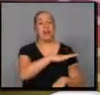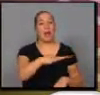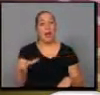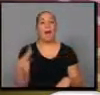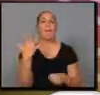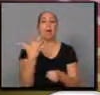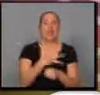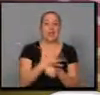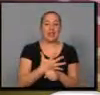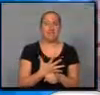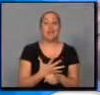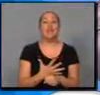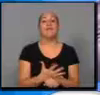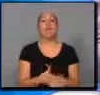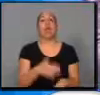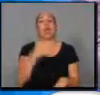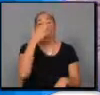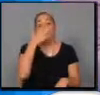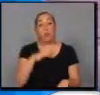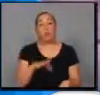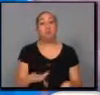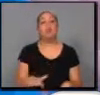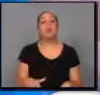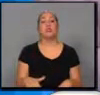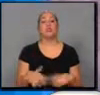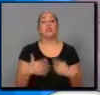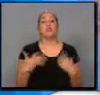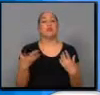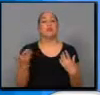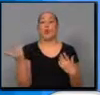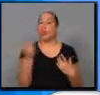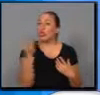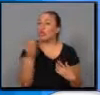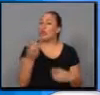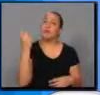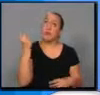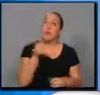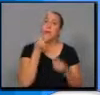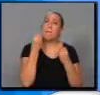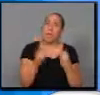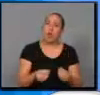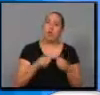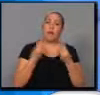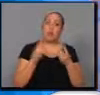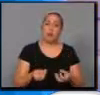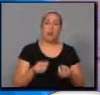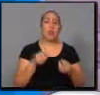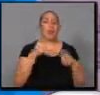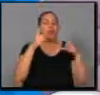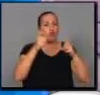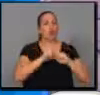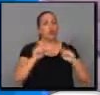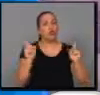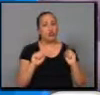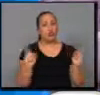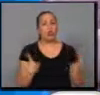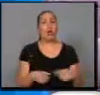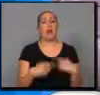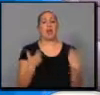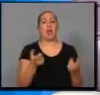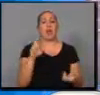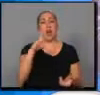demás. Y llegó finalmente, se ve que tanto ustedes dos insistieron que cómo, por qué Redrado no se saca una foto con Luli, que Redrado